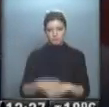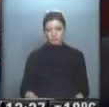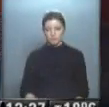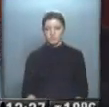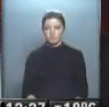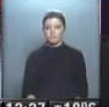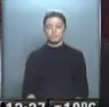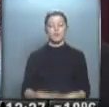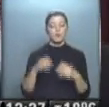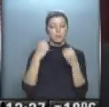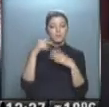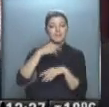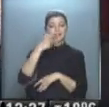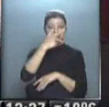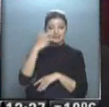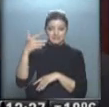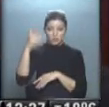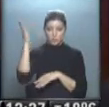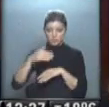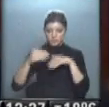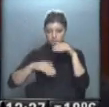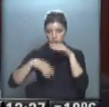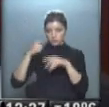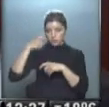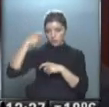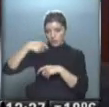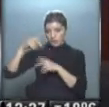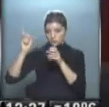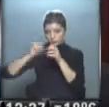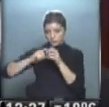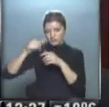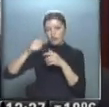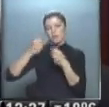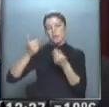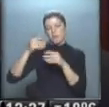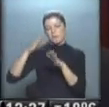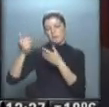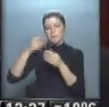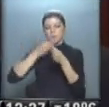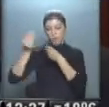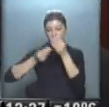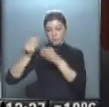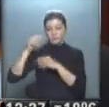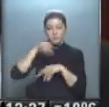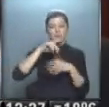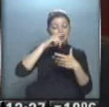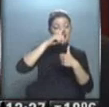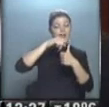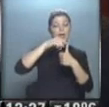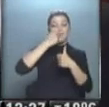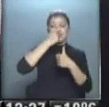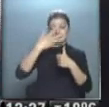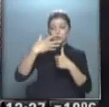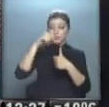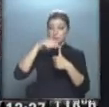El 35% nacional de abonados es por una cuestión de mercado, está claro. Las 24 licencias por lo que expresábamos antes.